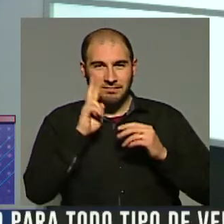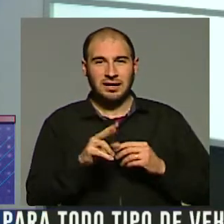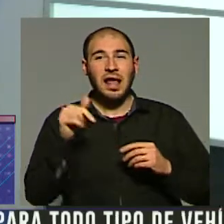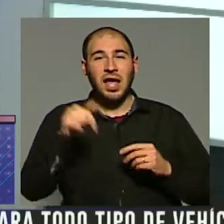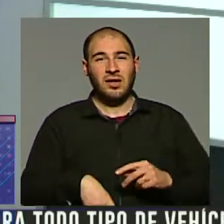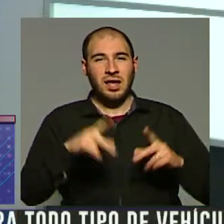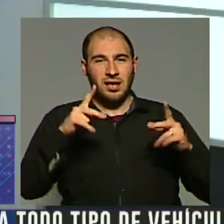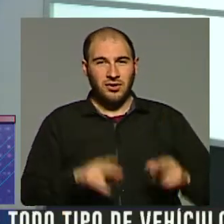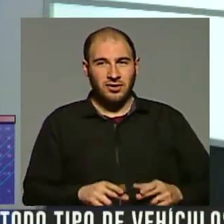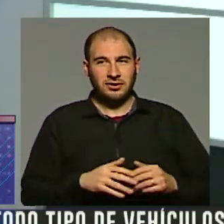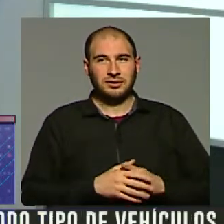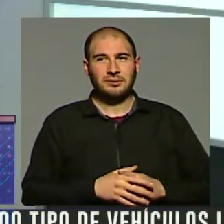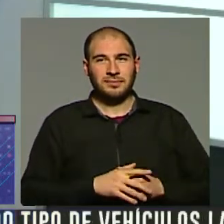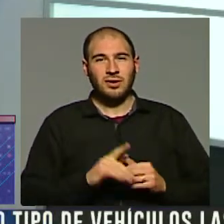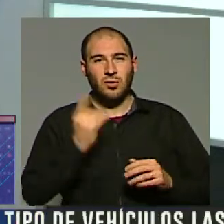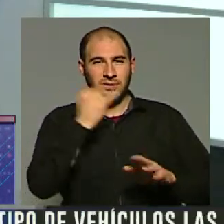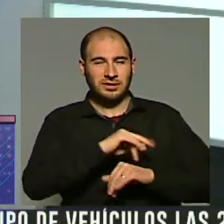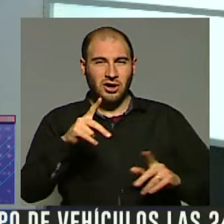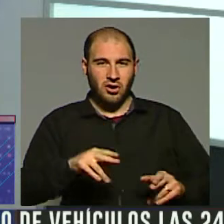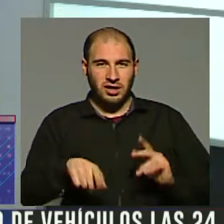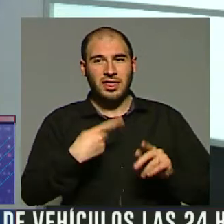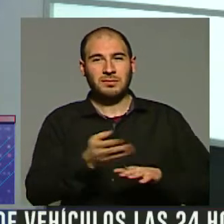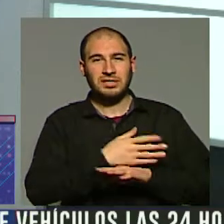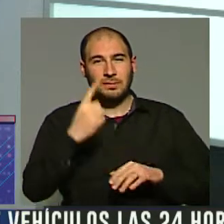Nosotros ahora nos vamos a una pausa en Universidad Noticias.